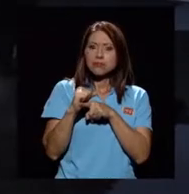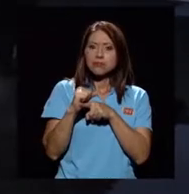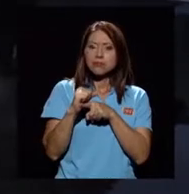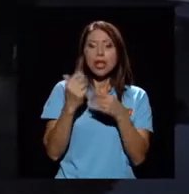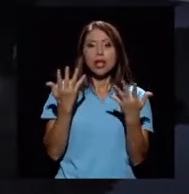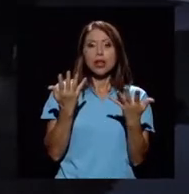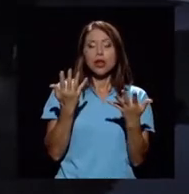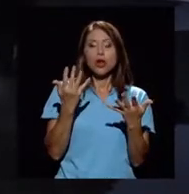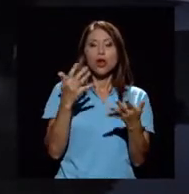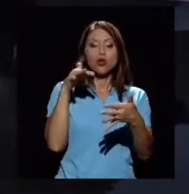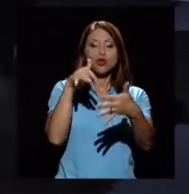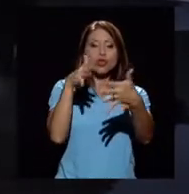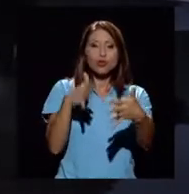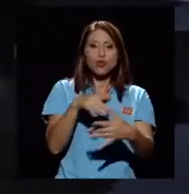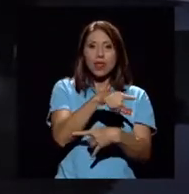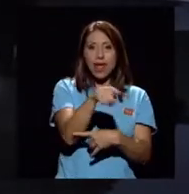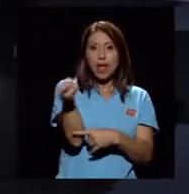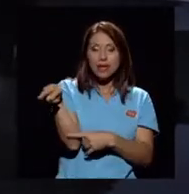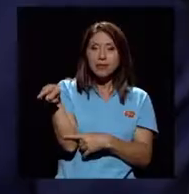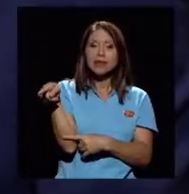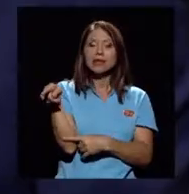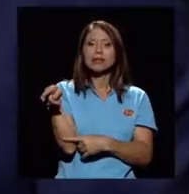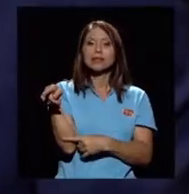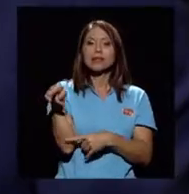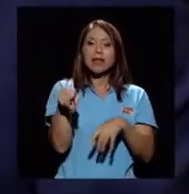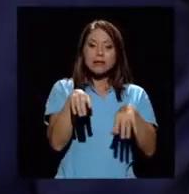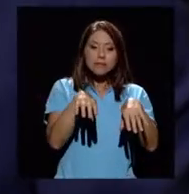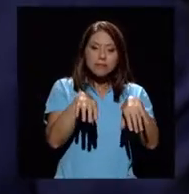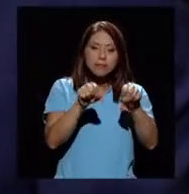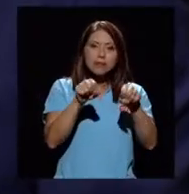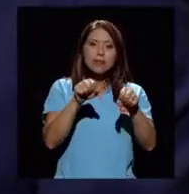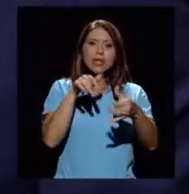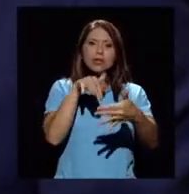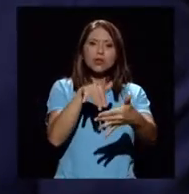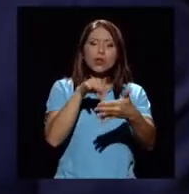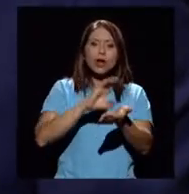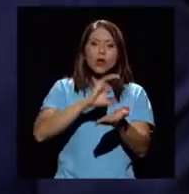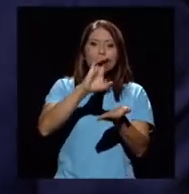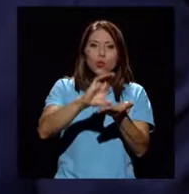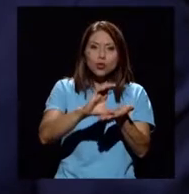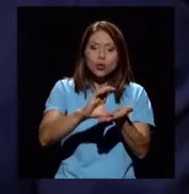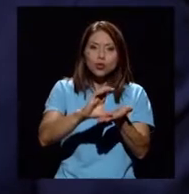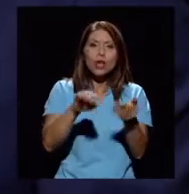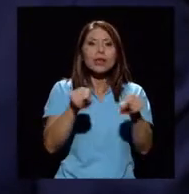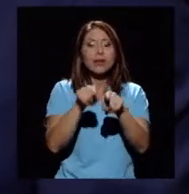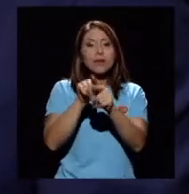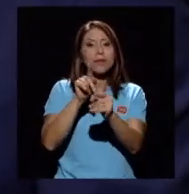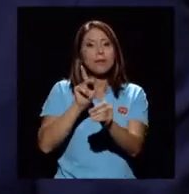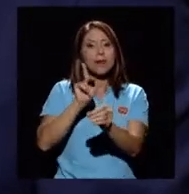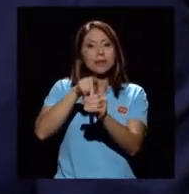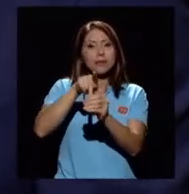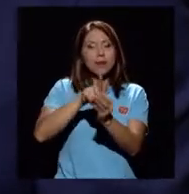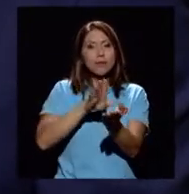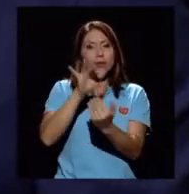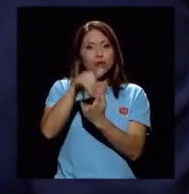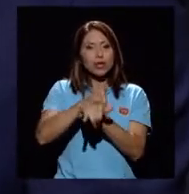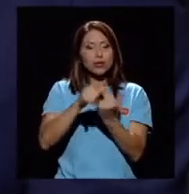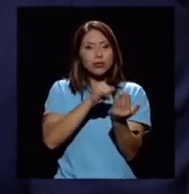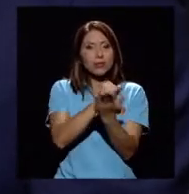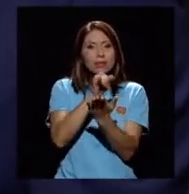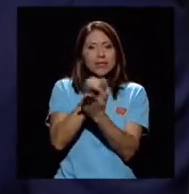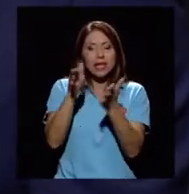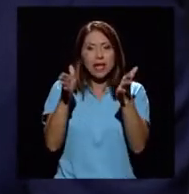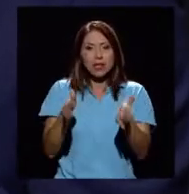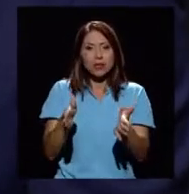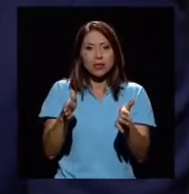bueno, además de llevar sus cursos del primer año, participan en los proyectos de los investigadores activamente.